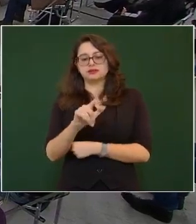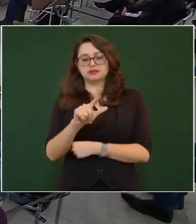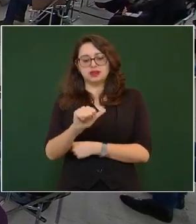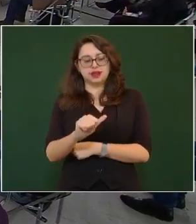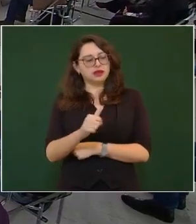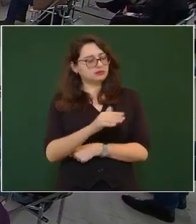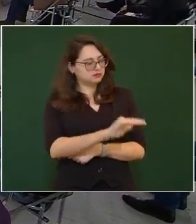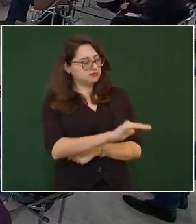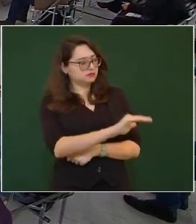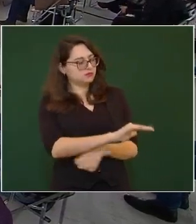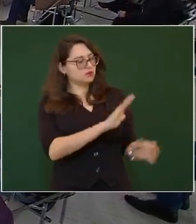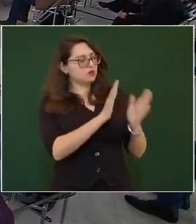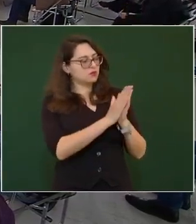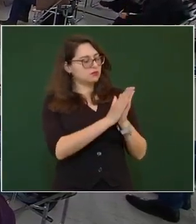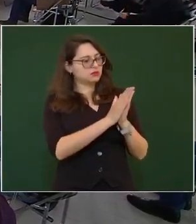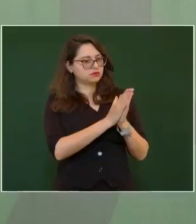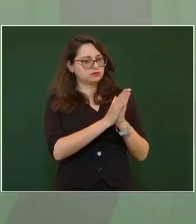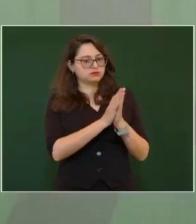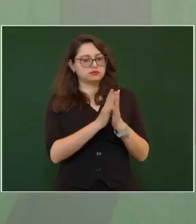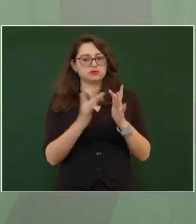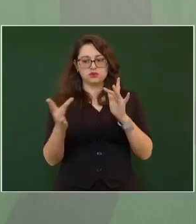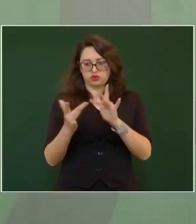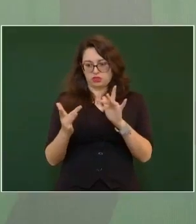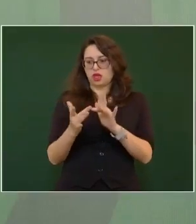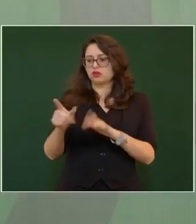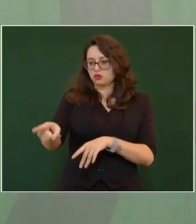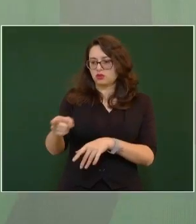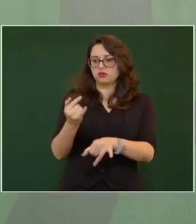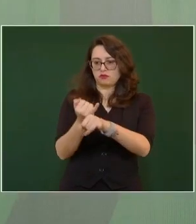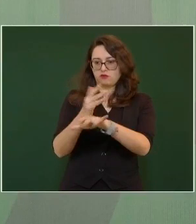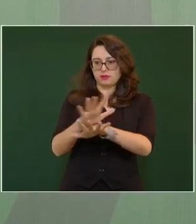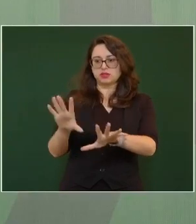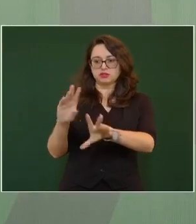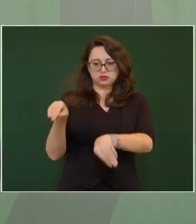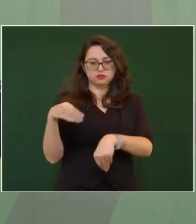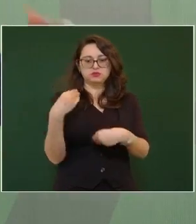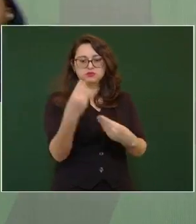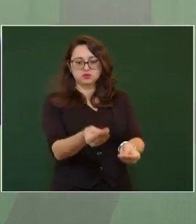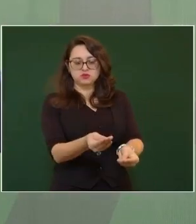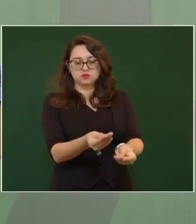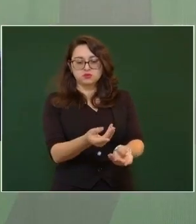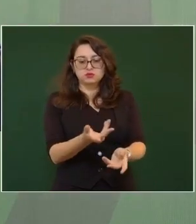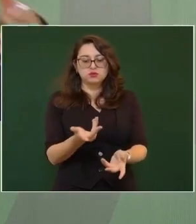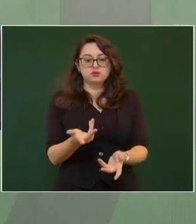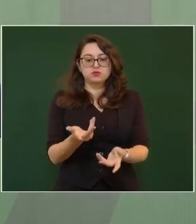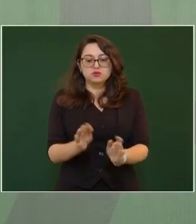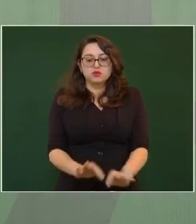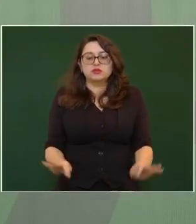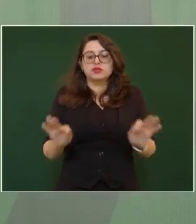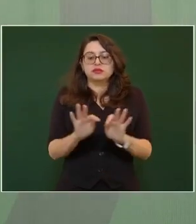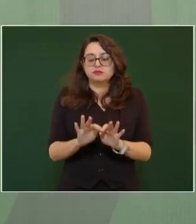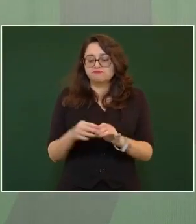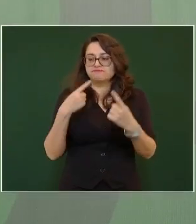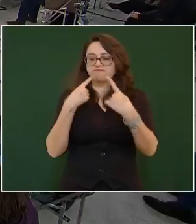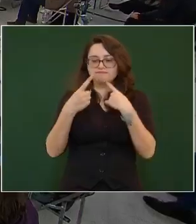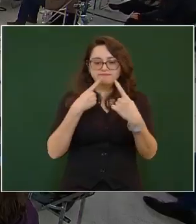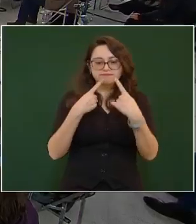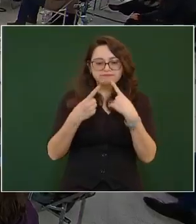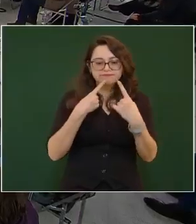Isela Rodríguez que platique contigo, que se busque el